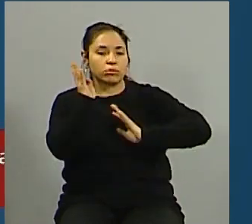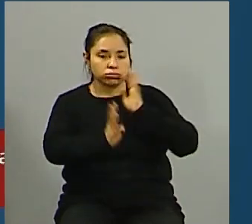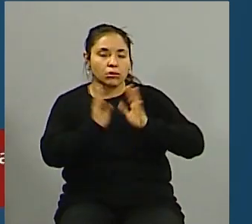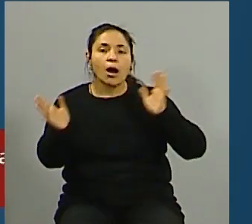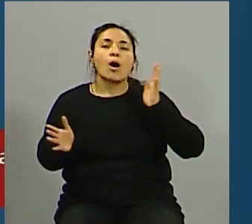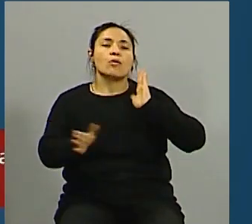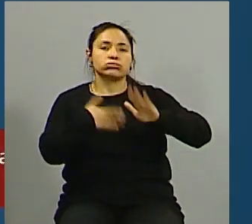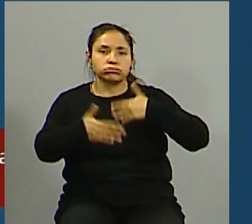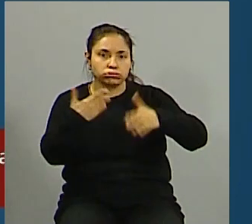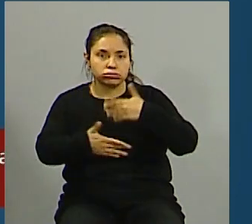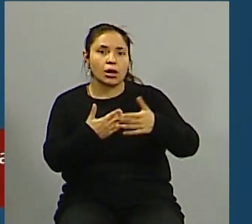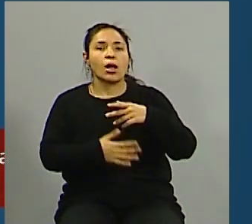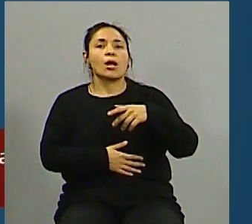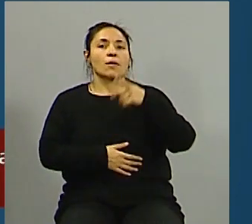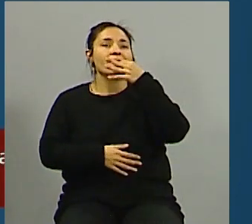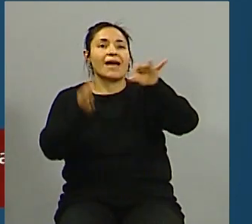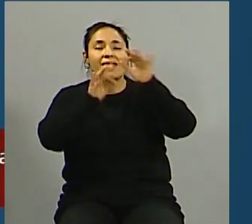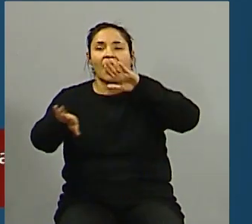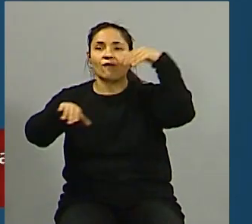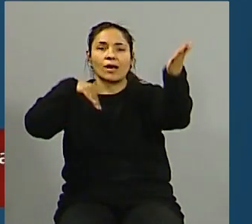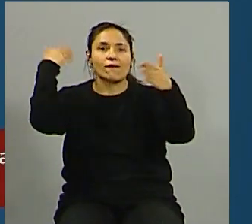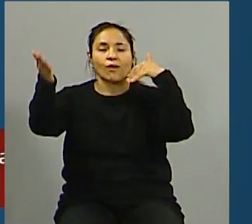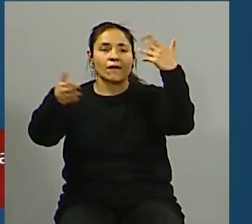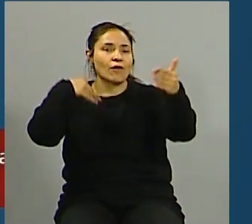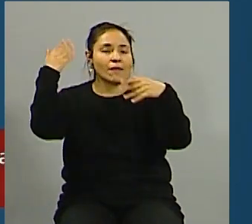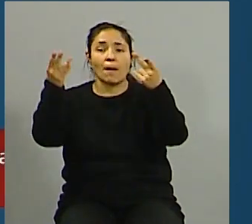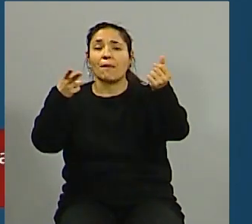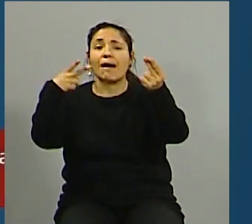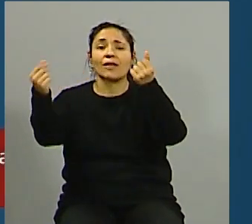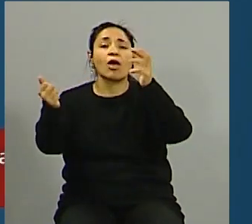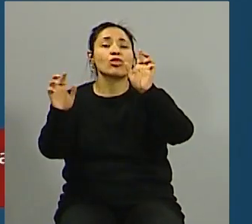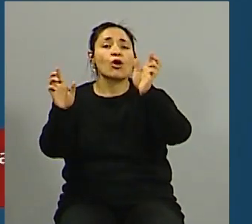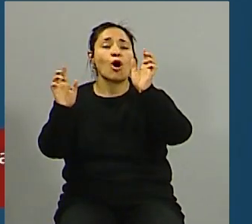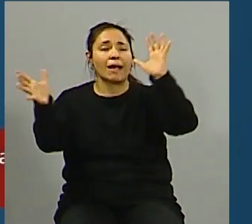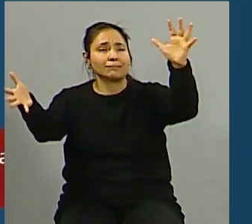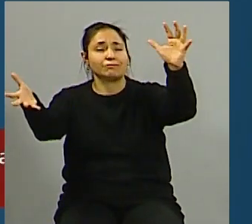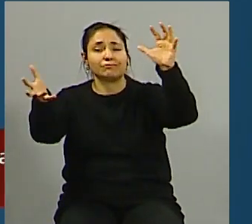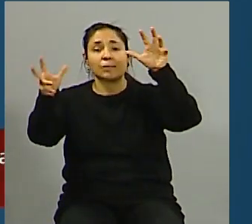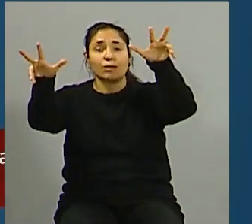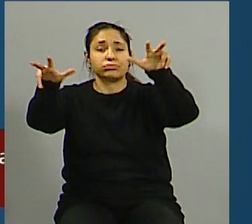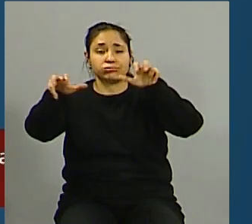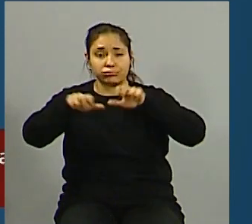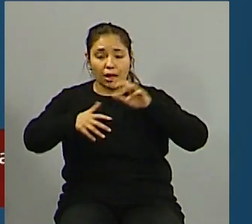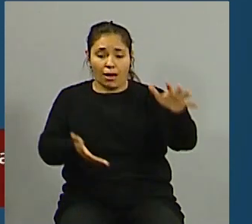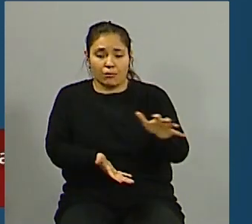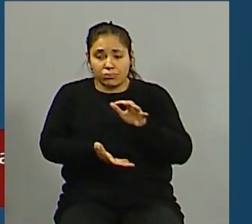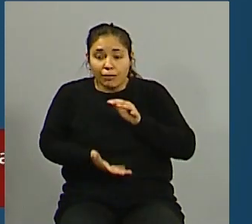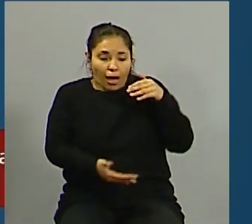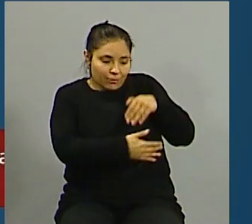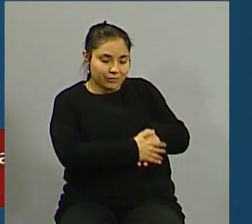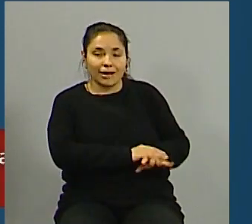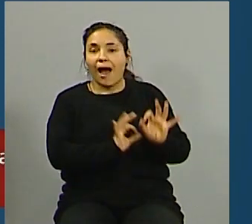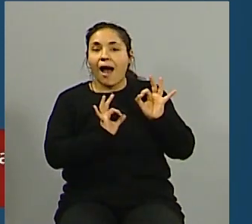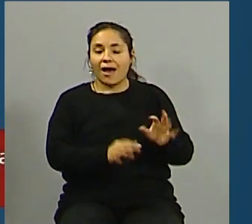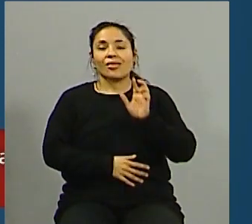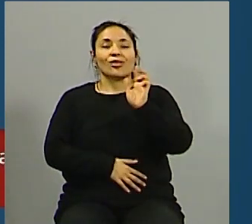tal que le permita generar exportaciones, que le permita aumentar la cantidad de reservas que tiene a disposición, el dólar no sería